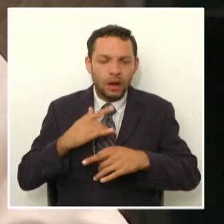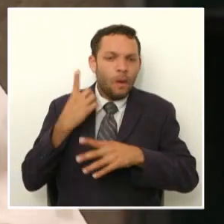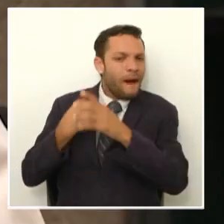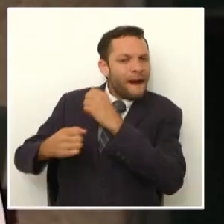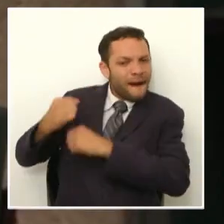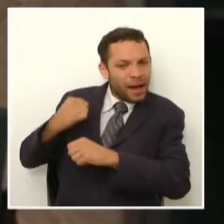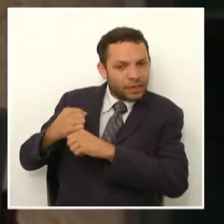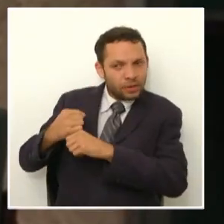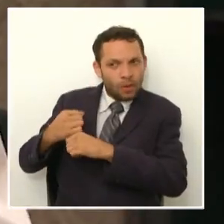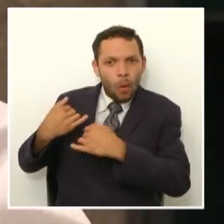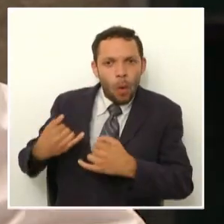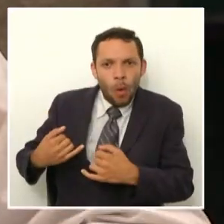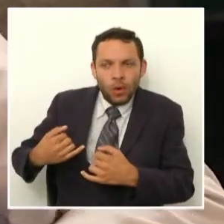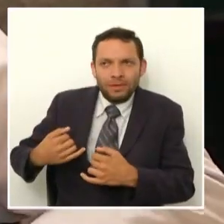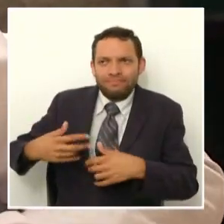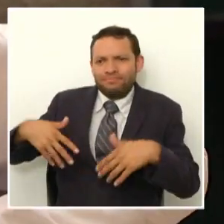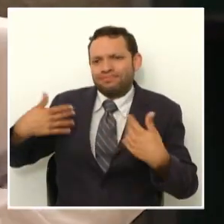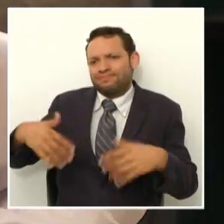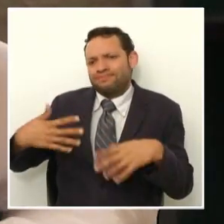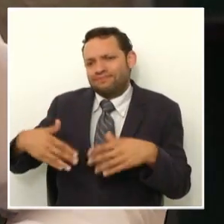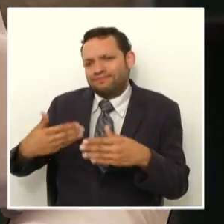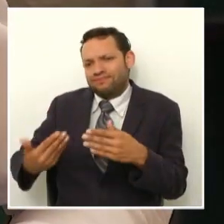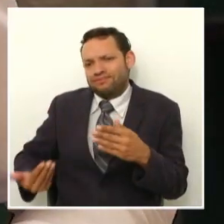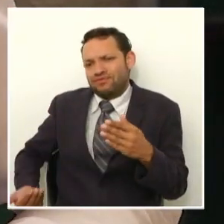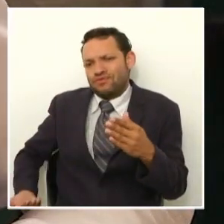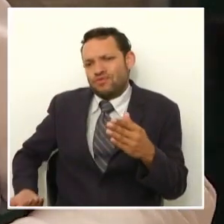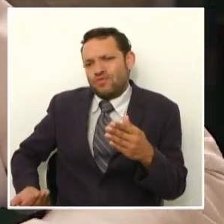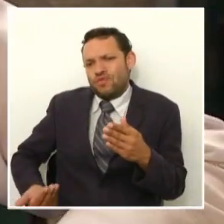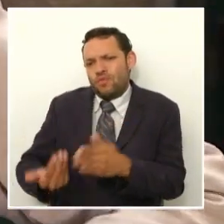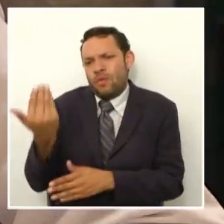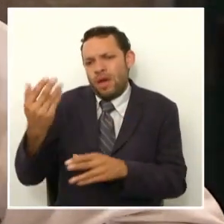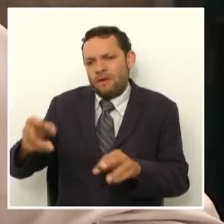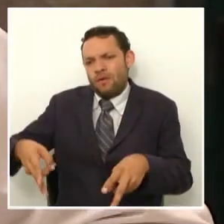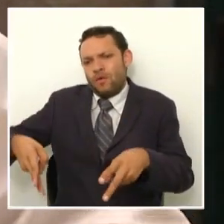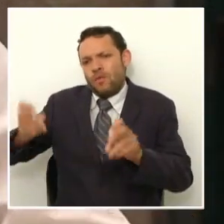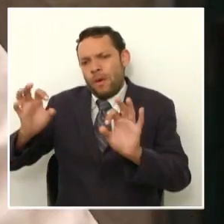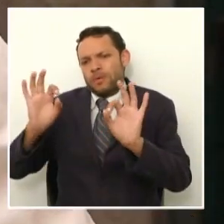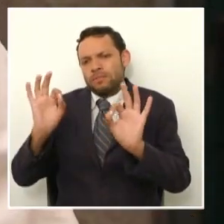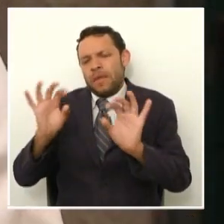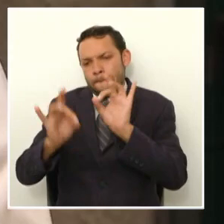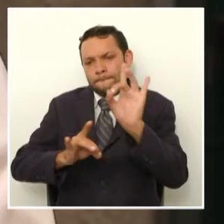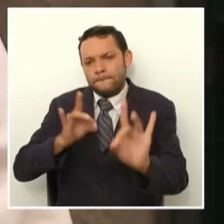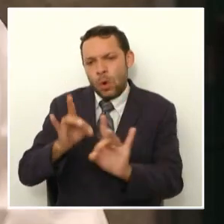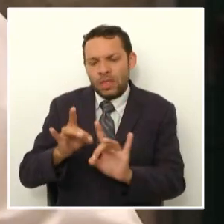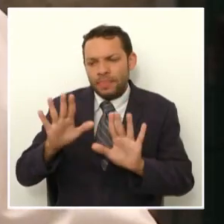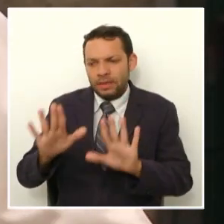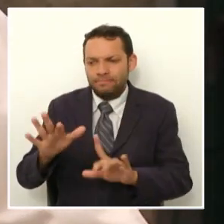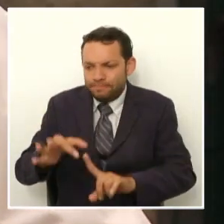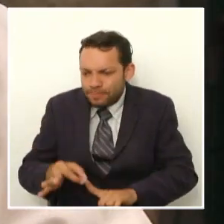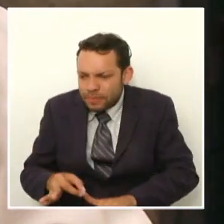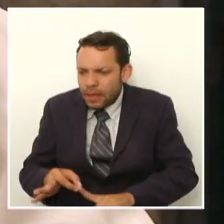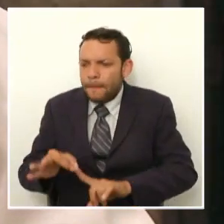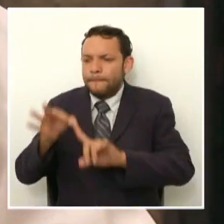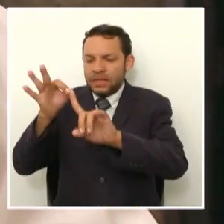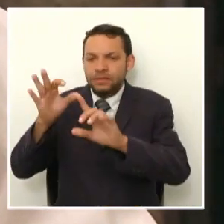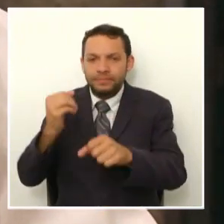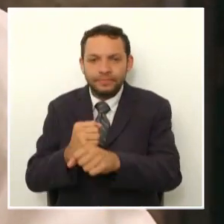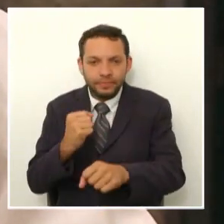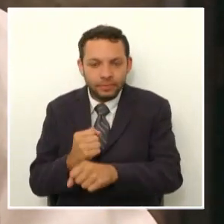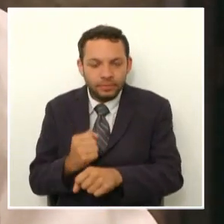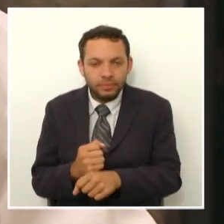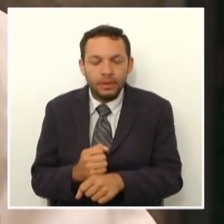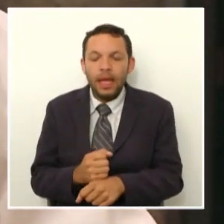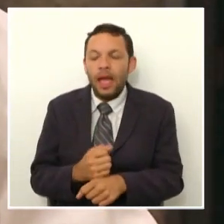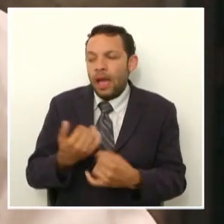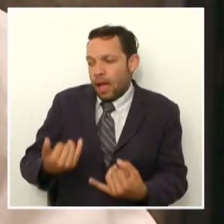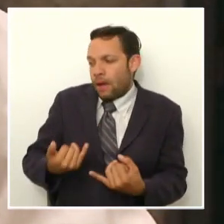Y ha avanzado mucho la ciencia de la anestesia, que es su especialidad. Pero entonces muchas personas le